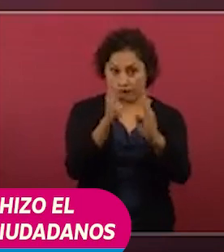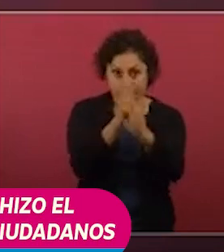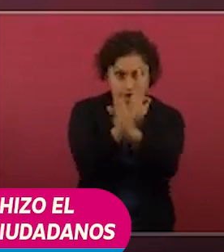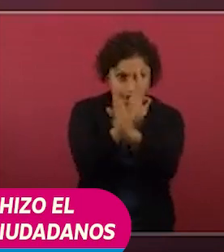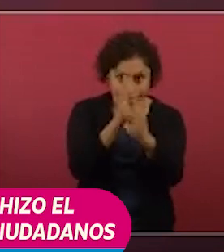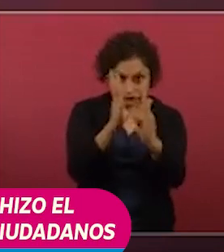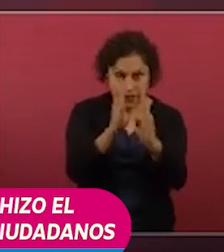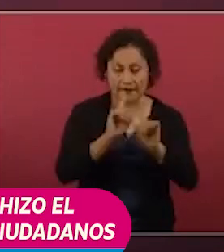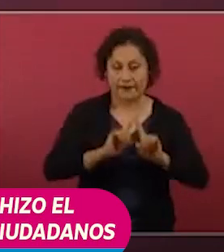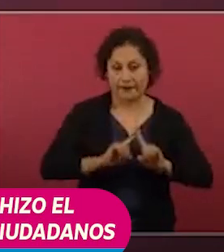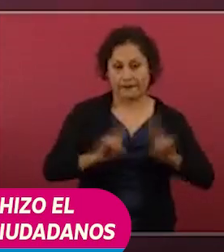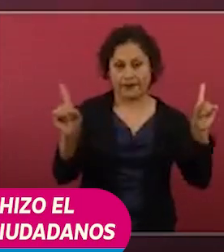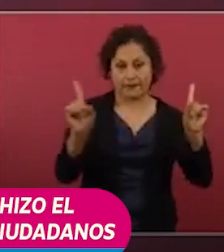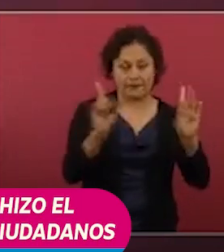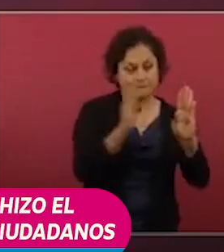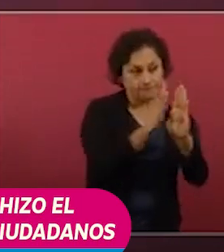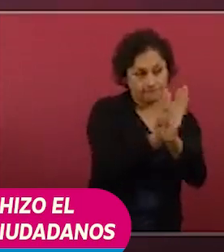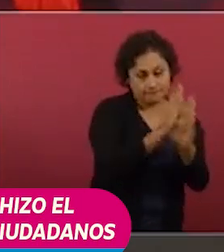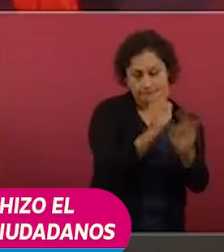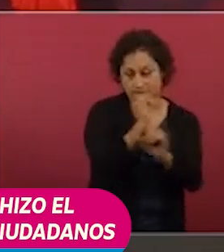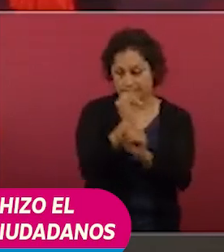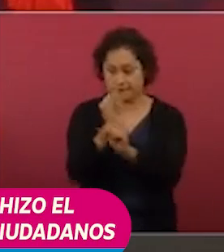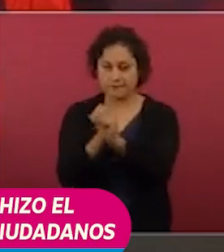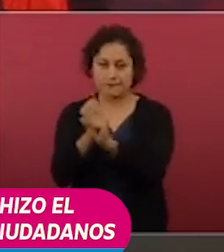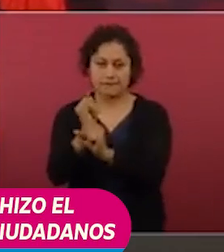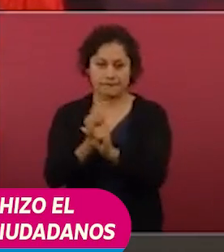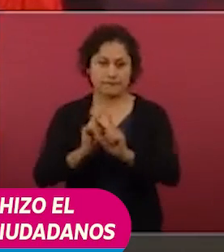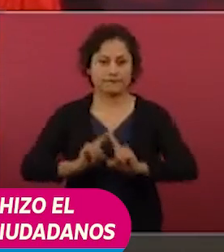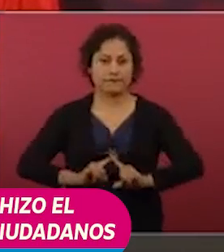que es distinto. Y